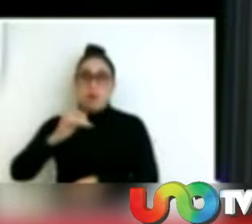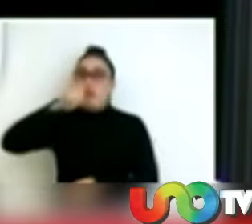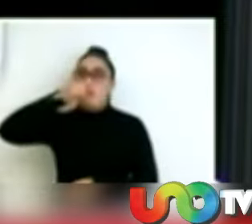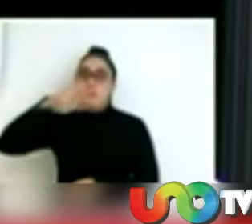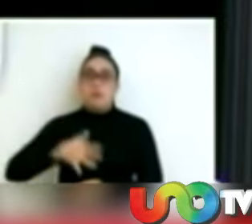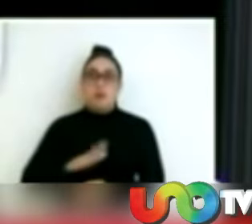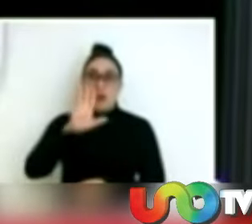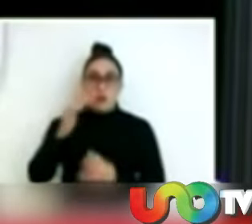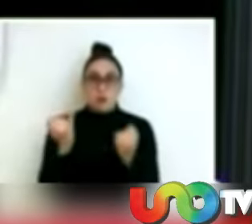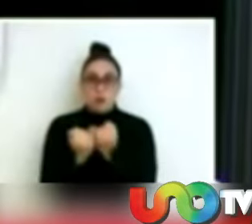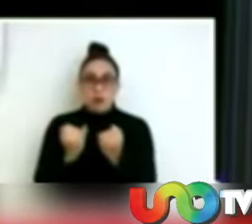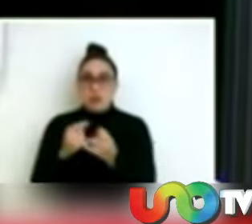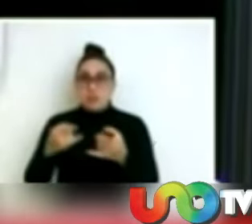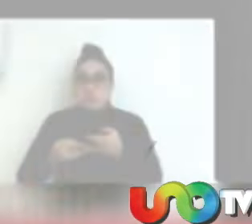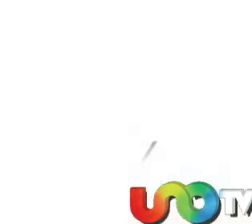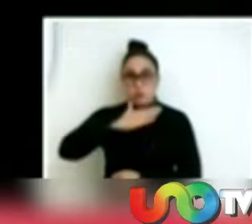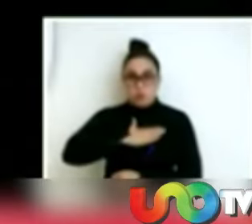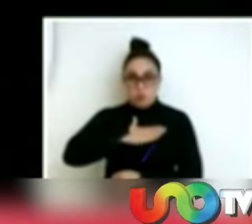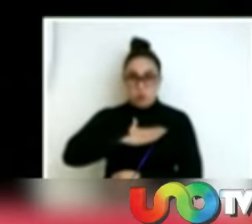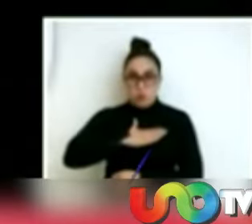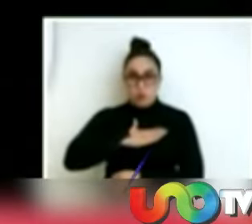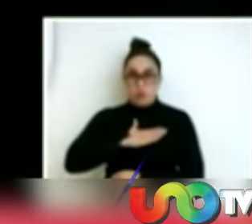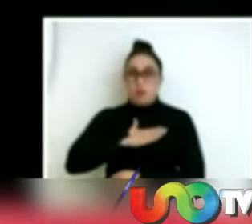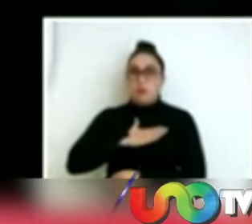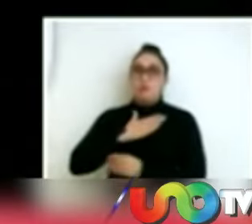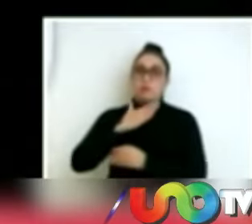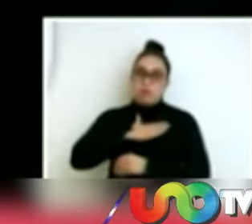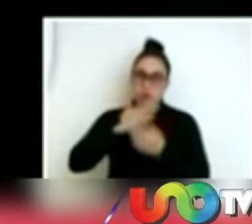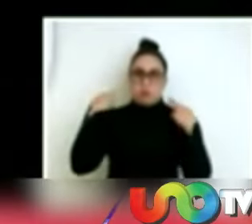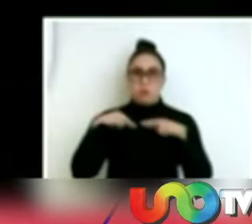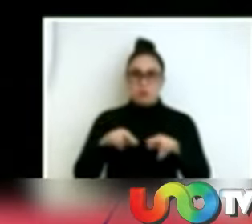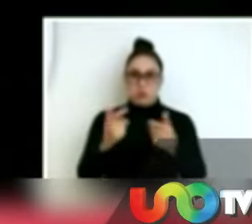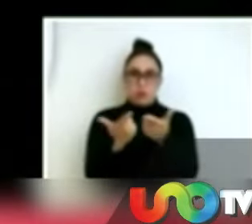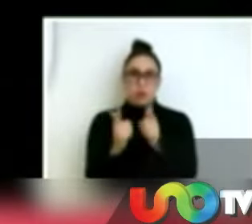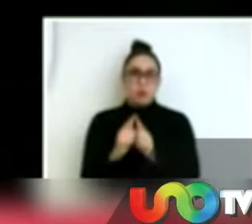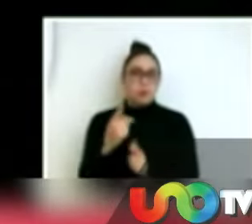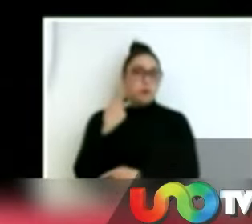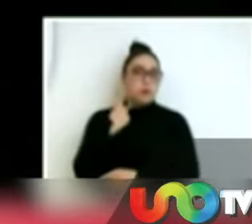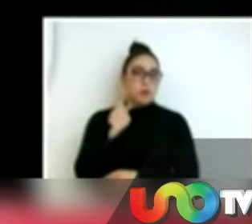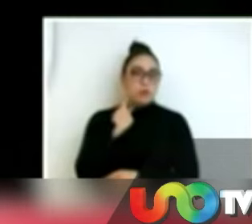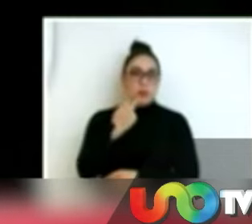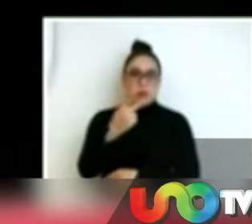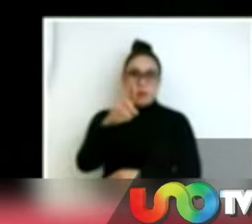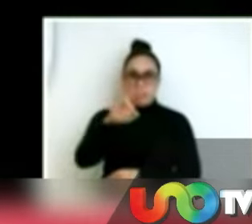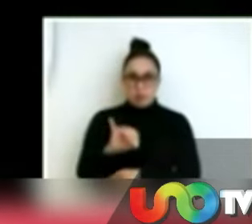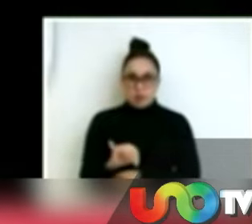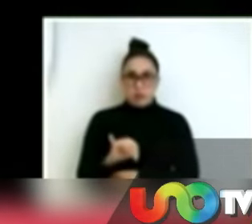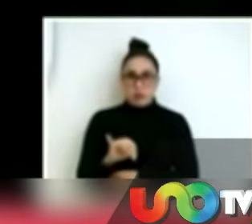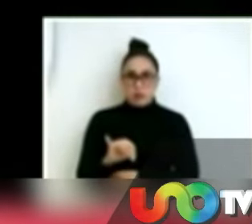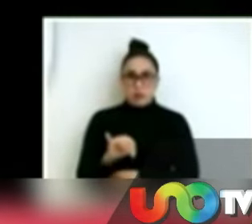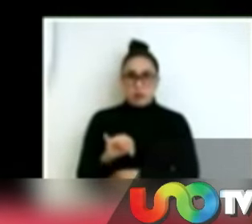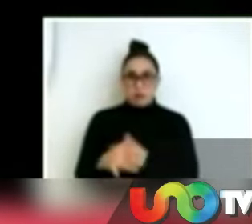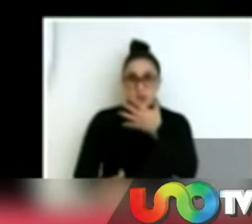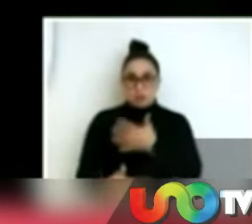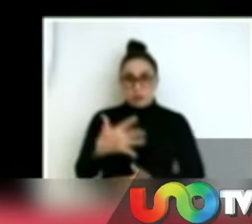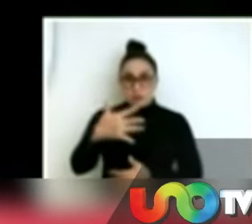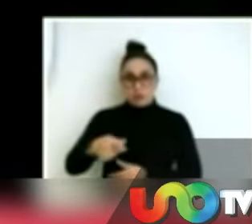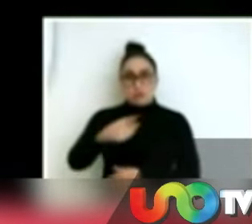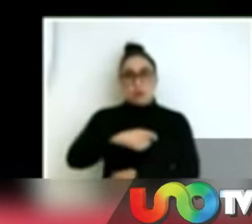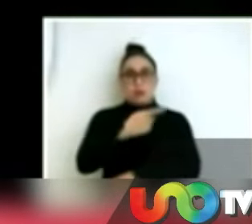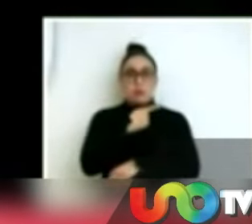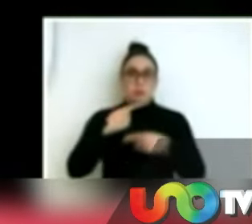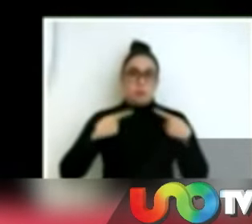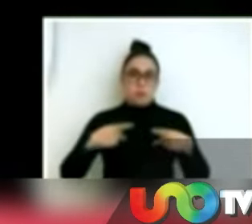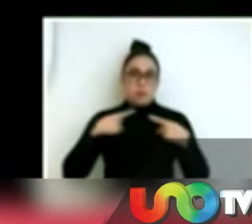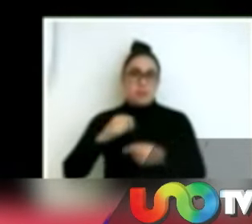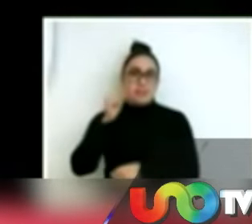historia se los va a reclamar. Mi grupo parlamentario del PRI, los 15 senadores